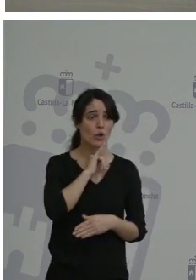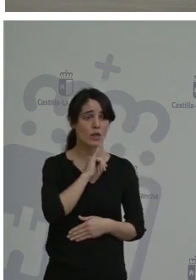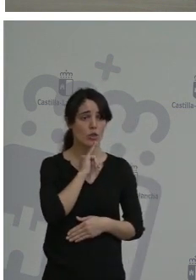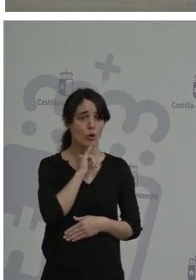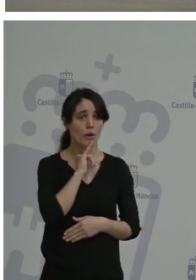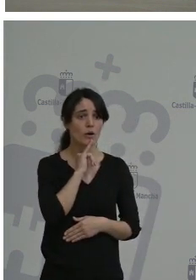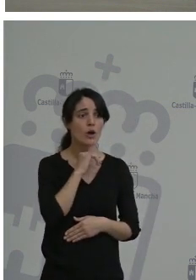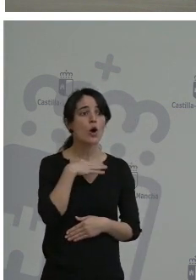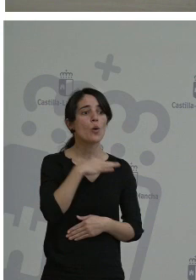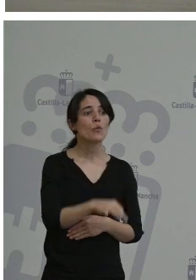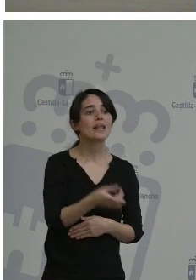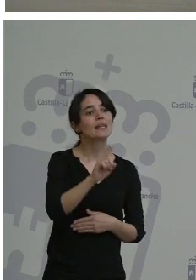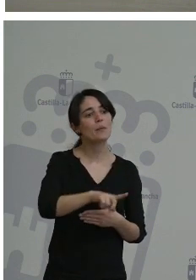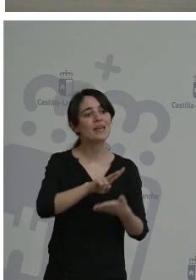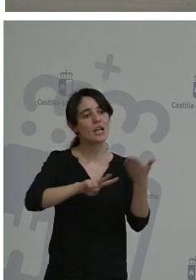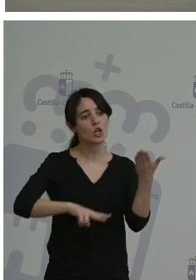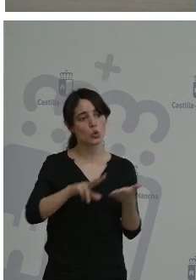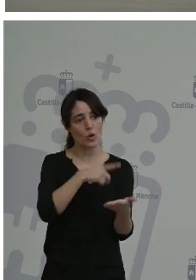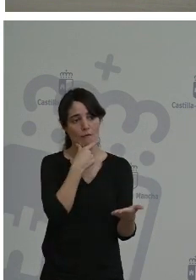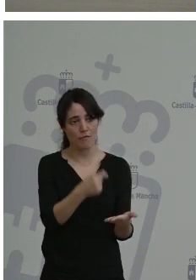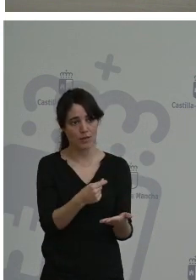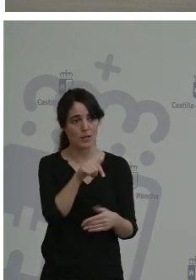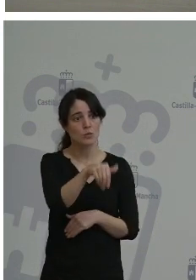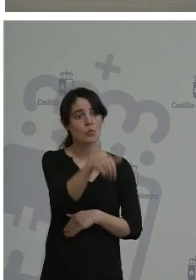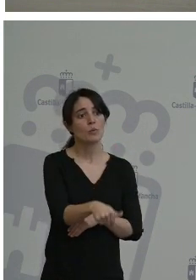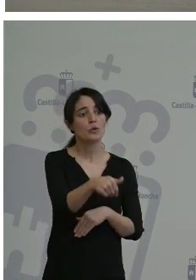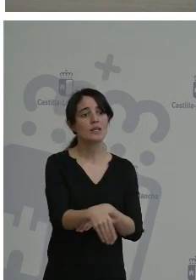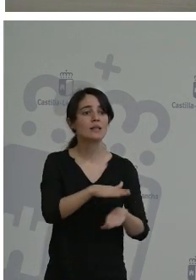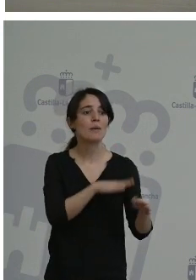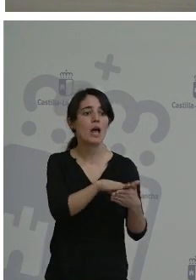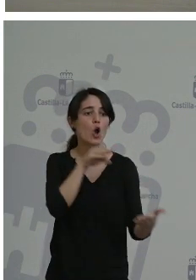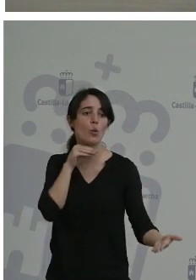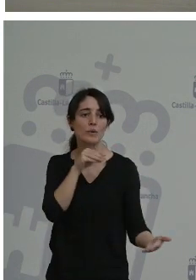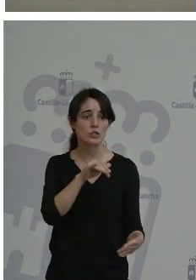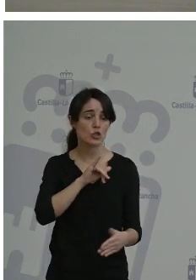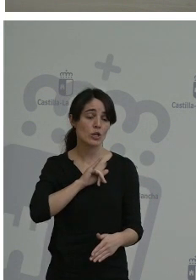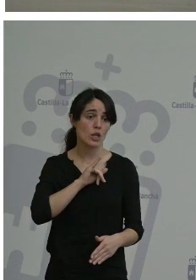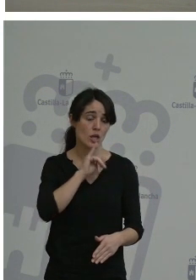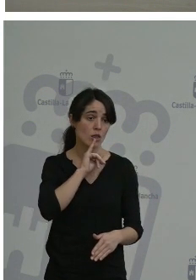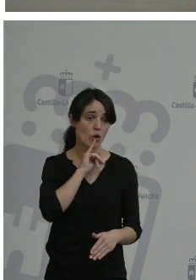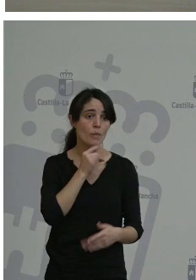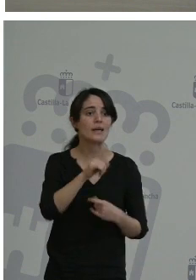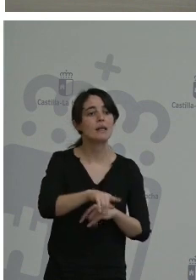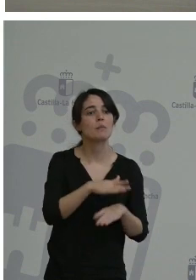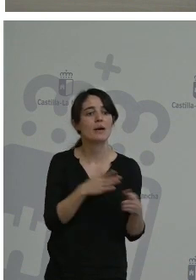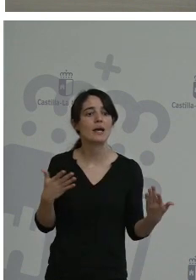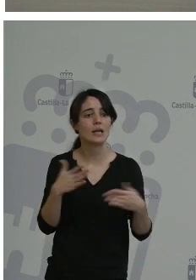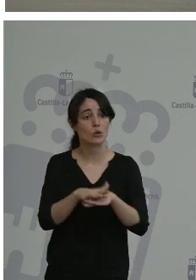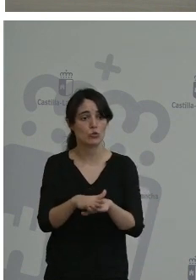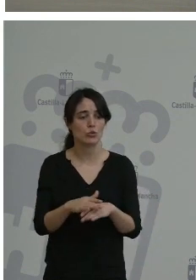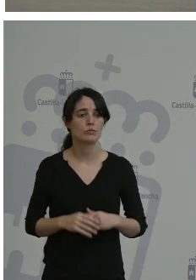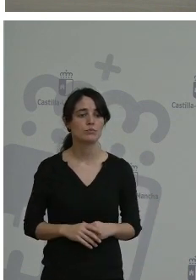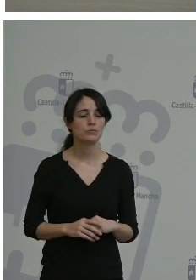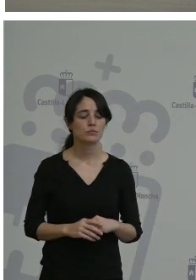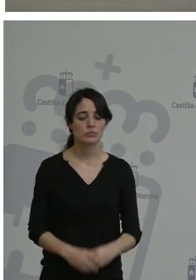sea también con lectura fácil. Es muy importante para la comprensión del idioma y también para la expresión, en este caso.